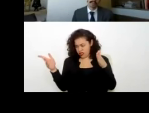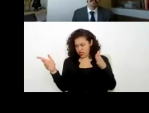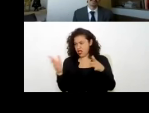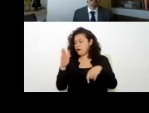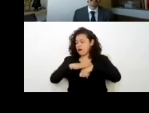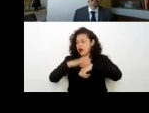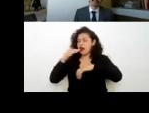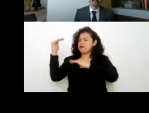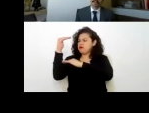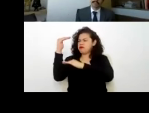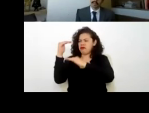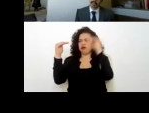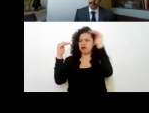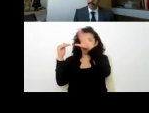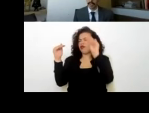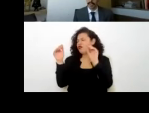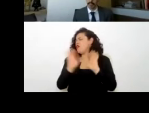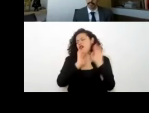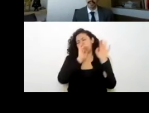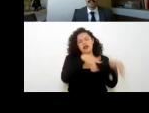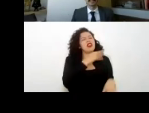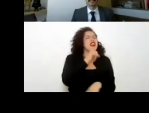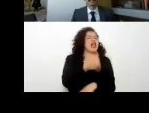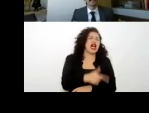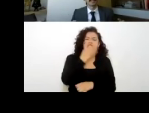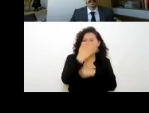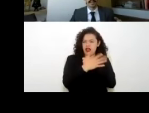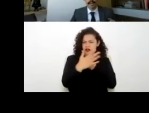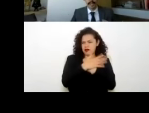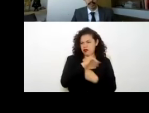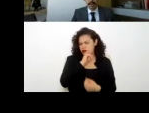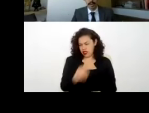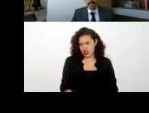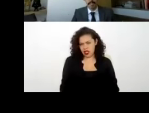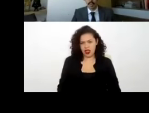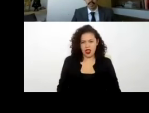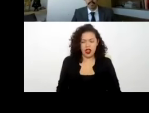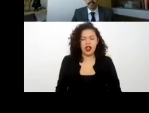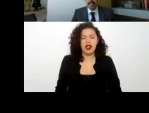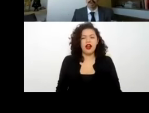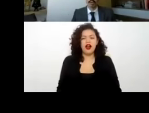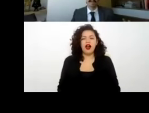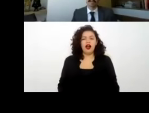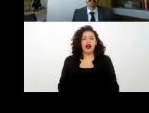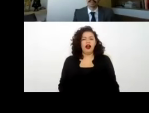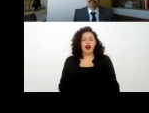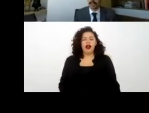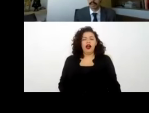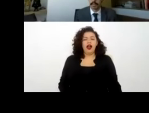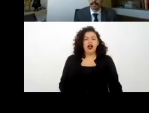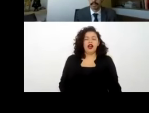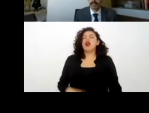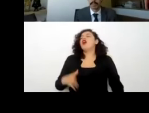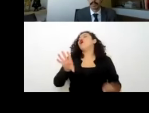no tendrían obligación de estar presentando avisos. Digamos que es la zona con menor carga